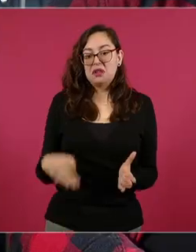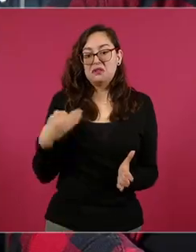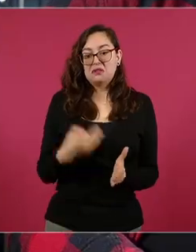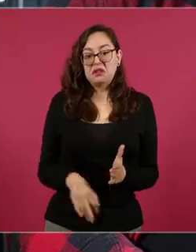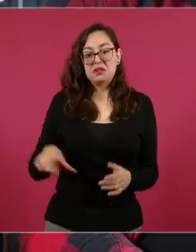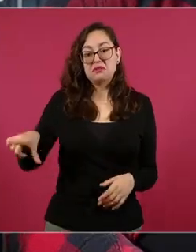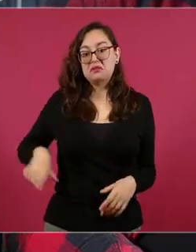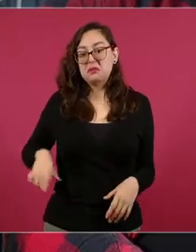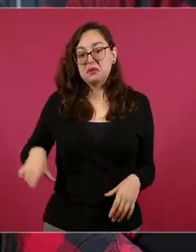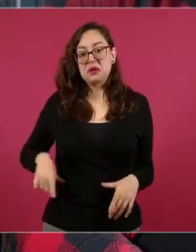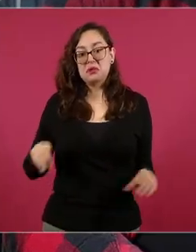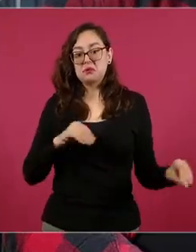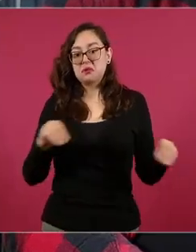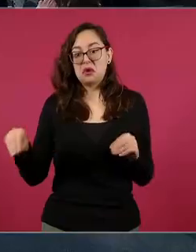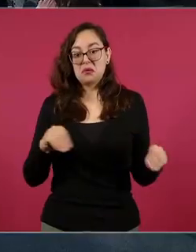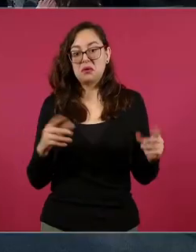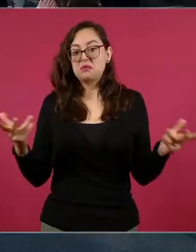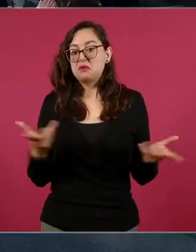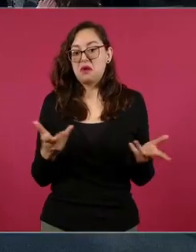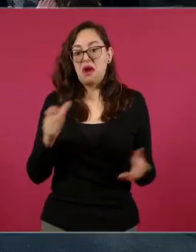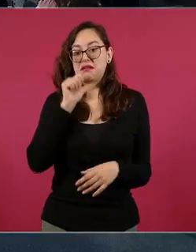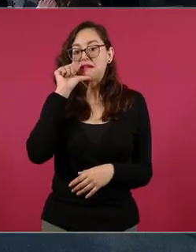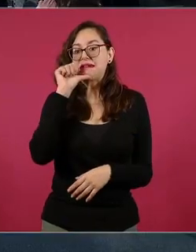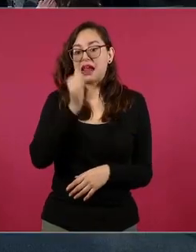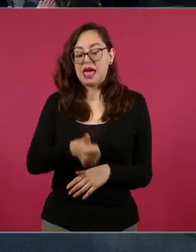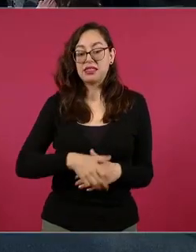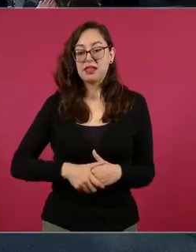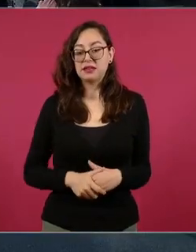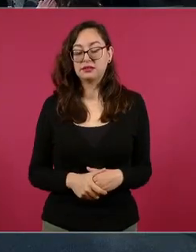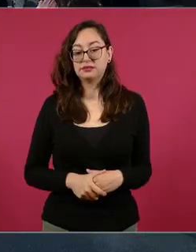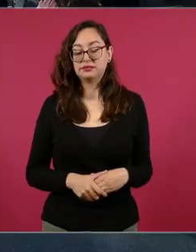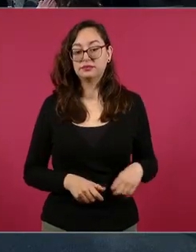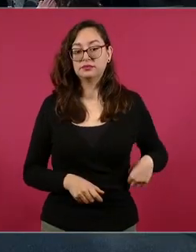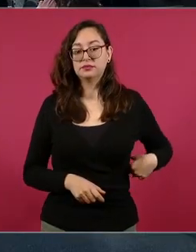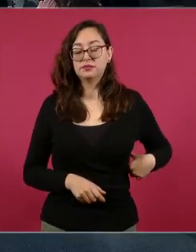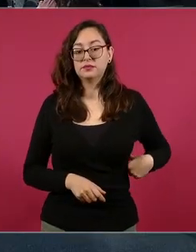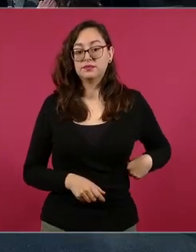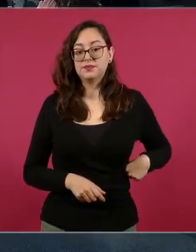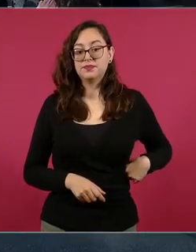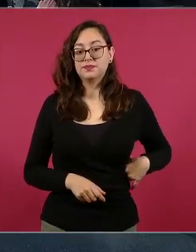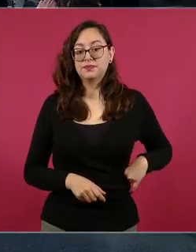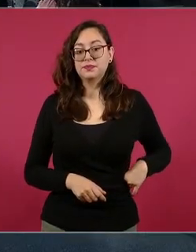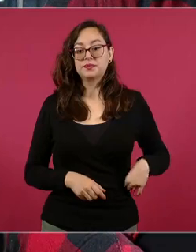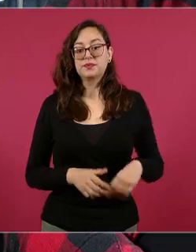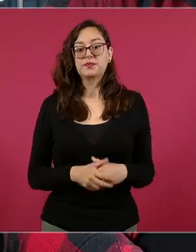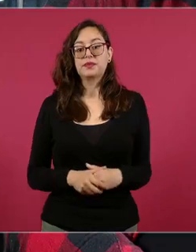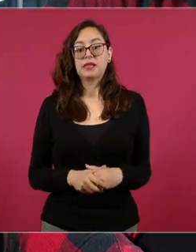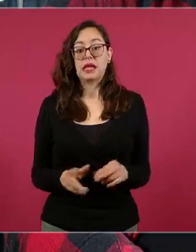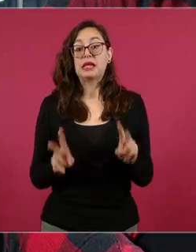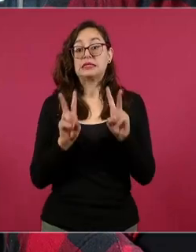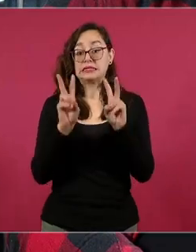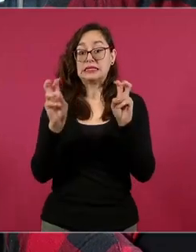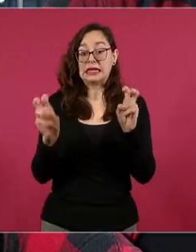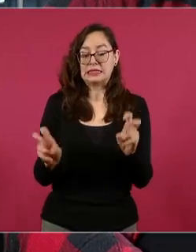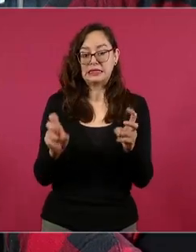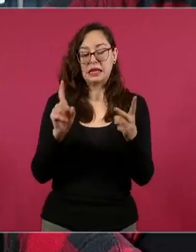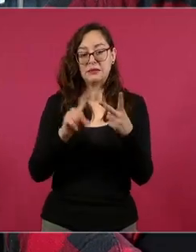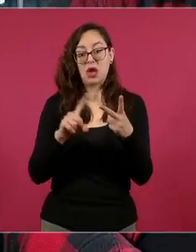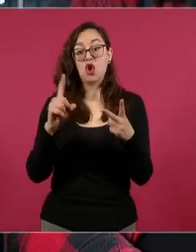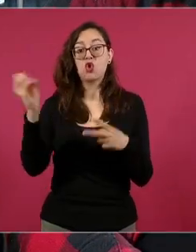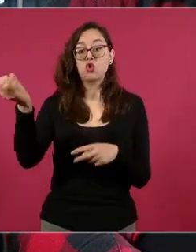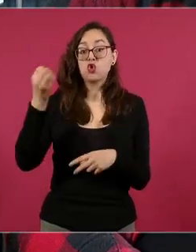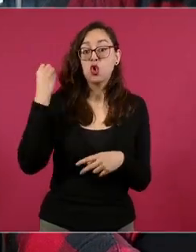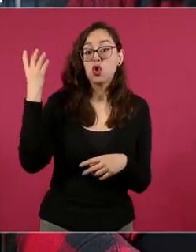hace absolutamente nada, presidente. Y bueno, sobre el congreso que va a tener con periodistas y creadores de contenido independiente, ¿acudirá